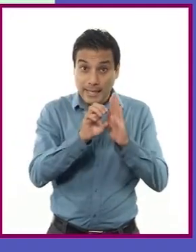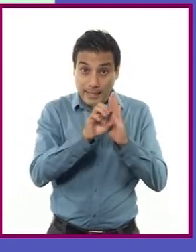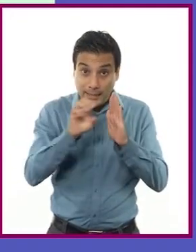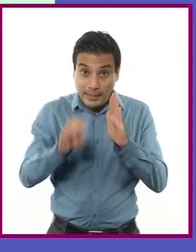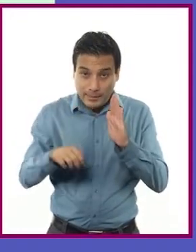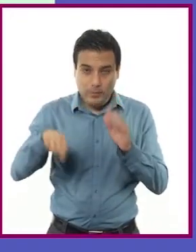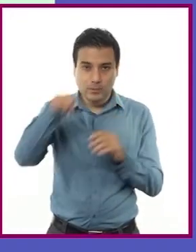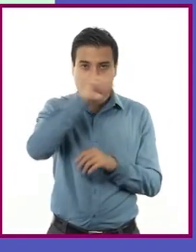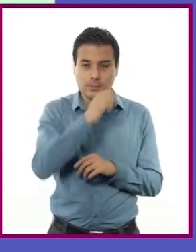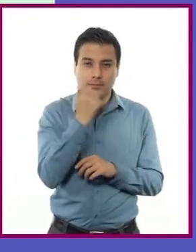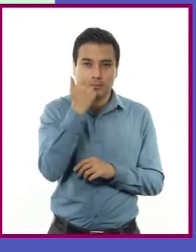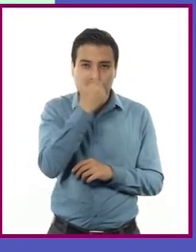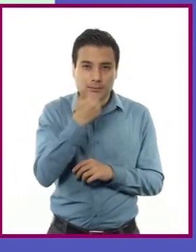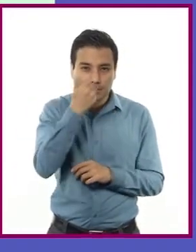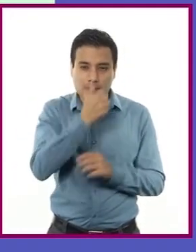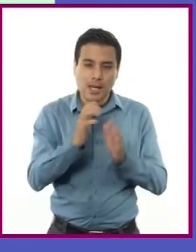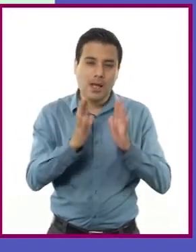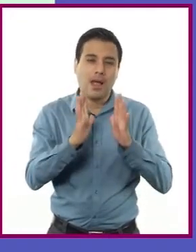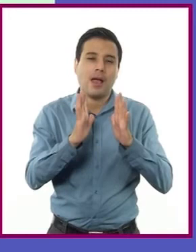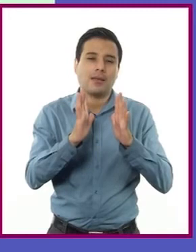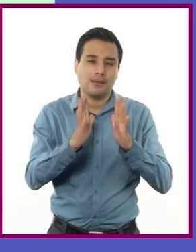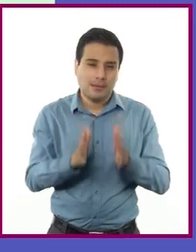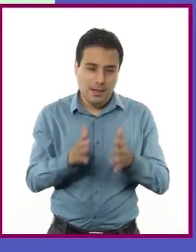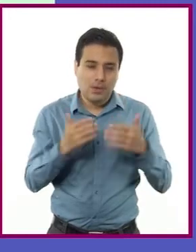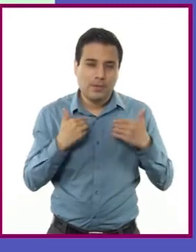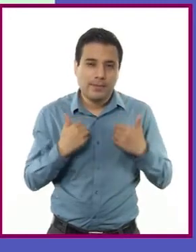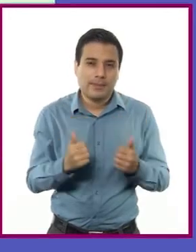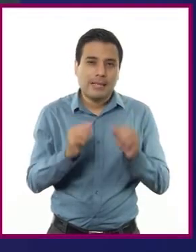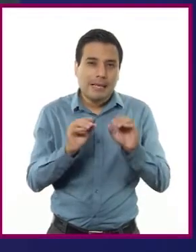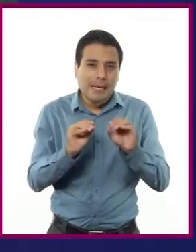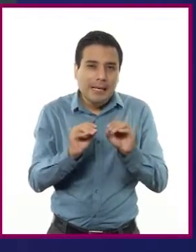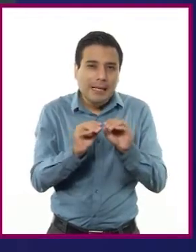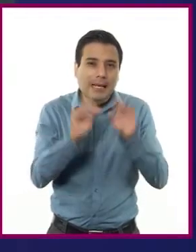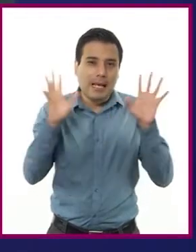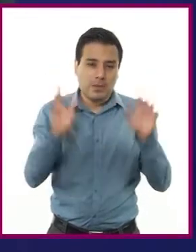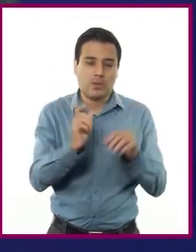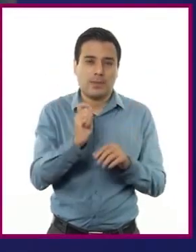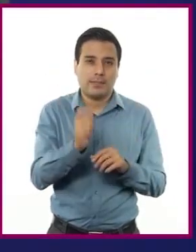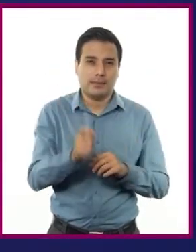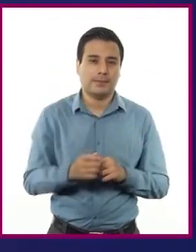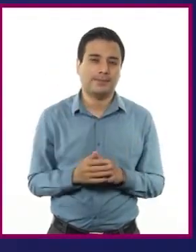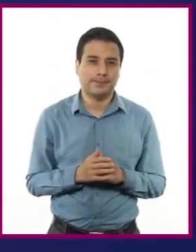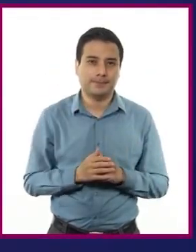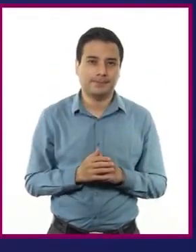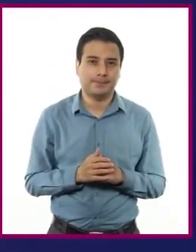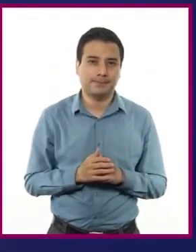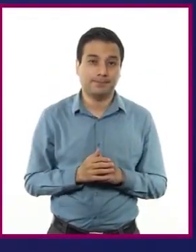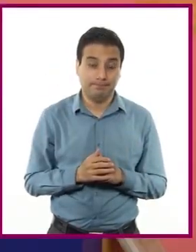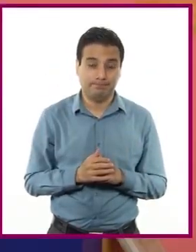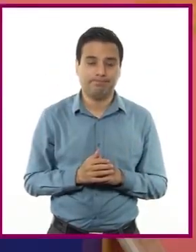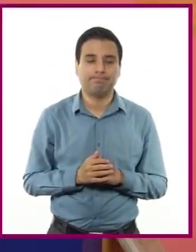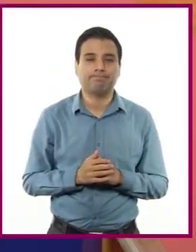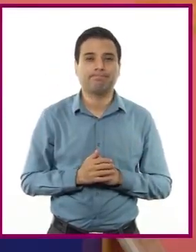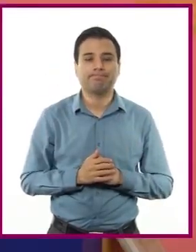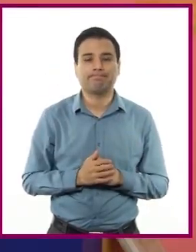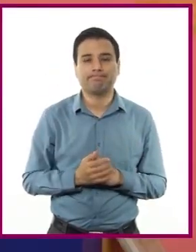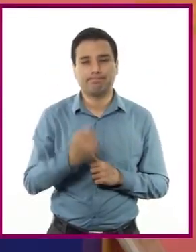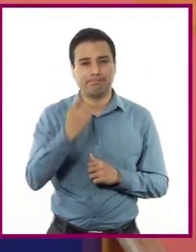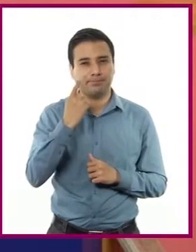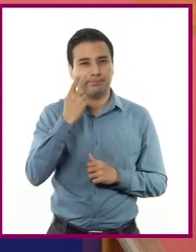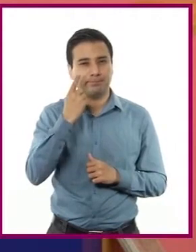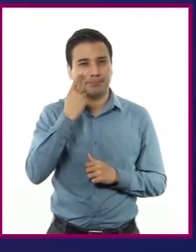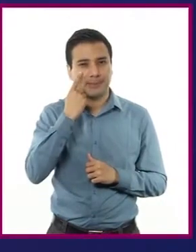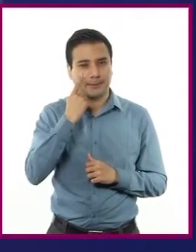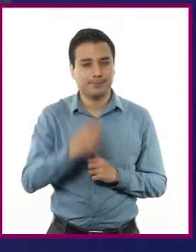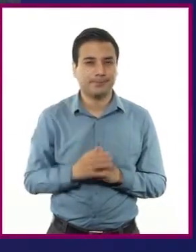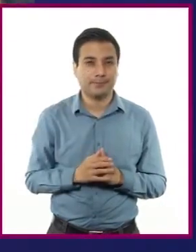alumnas y alumnos tendrán más claro cómo trabajar con este tipo de matriz. Verán, jóvenes, que al descomponer